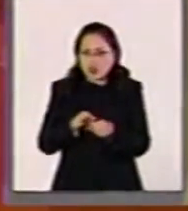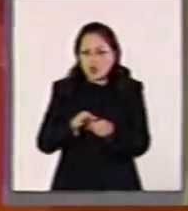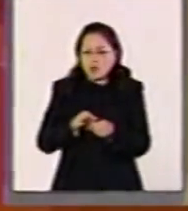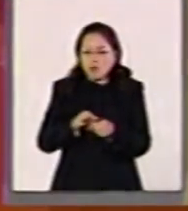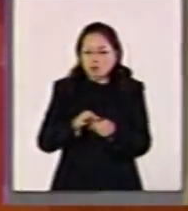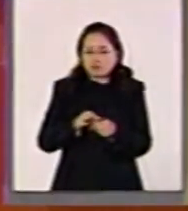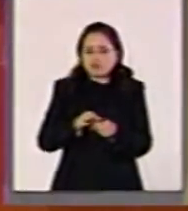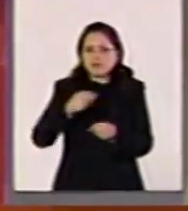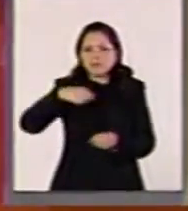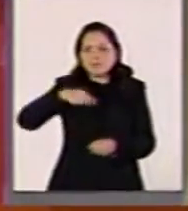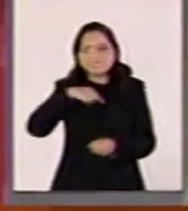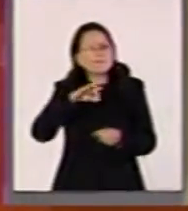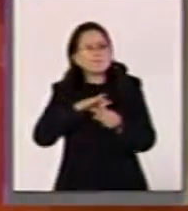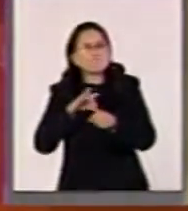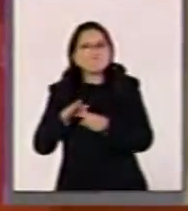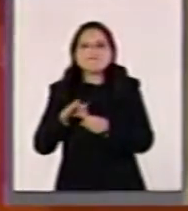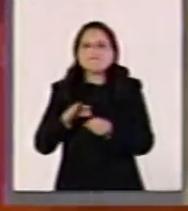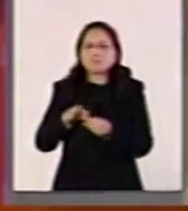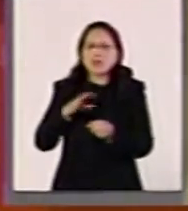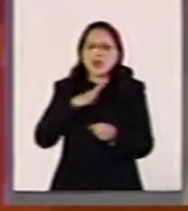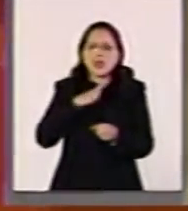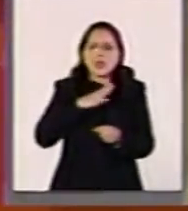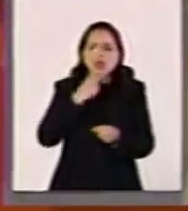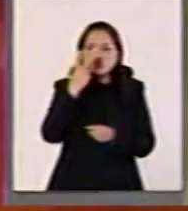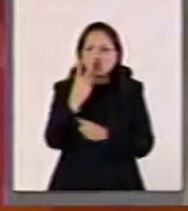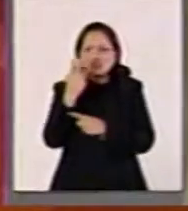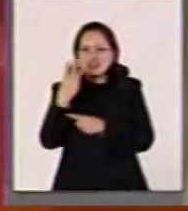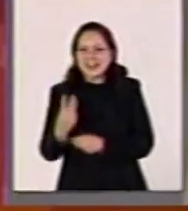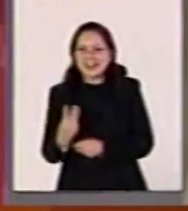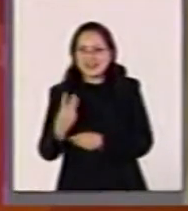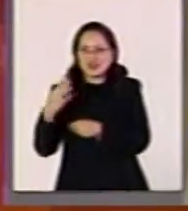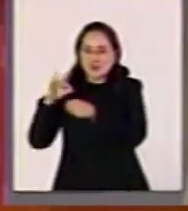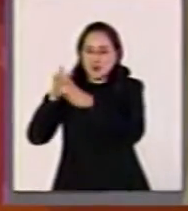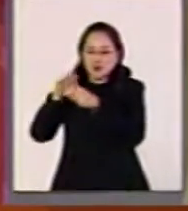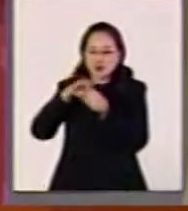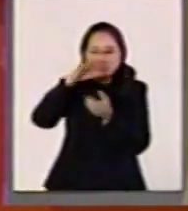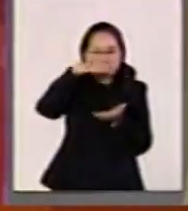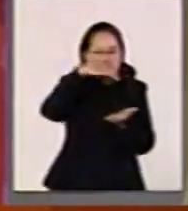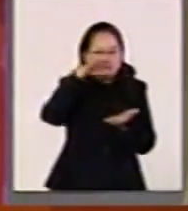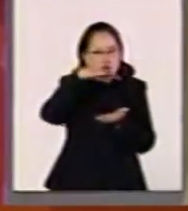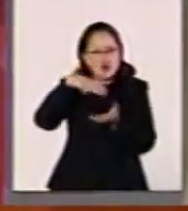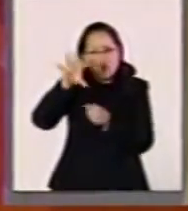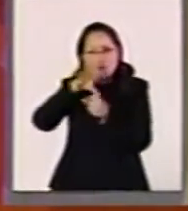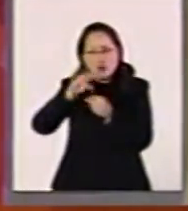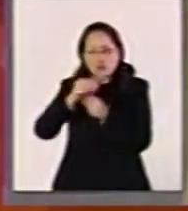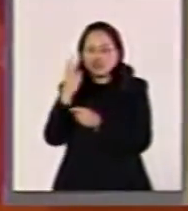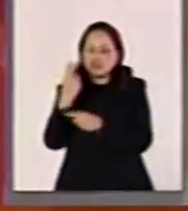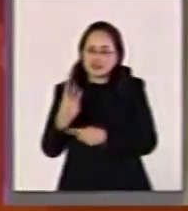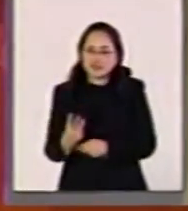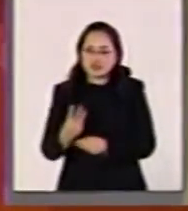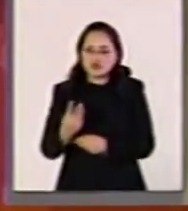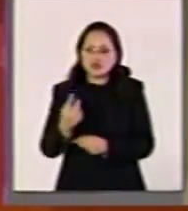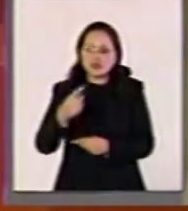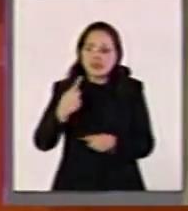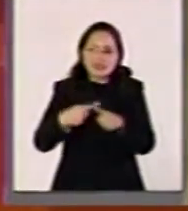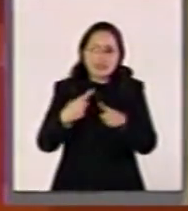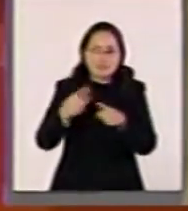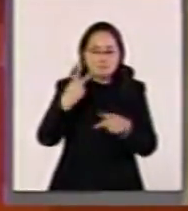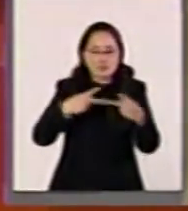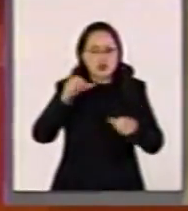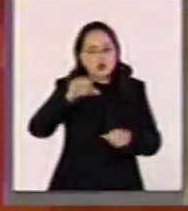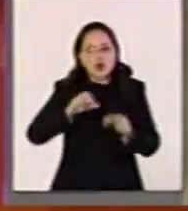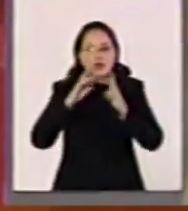otorgar por parte de ustedes con dos terceras partes de quienes estamos presentes en este órgano, en esta Cámara de